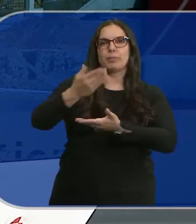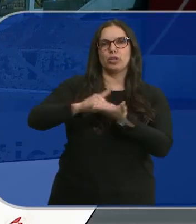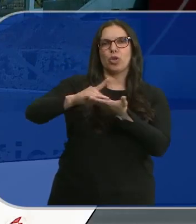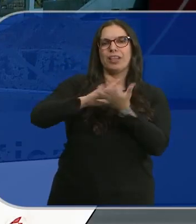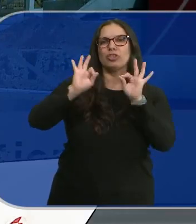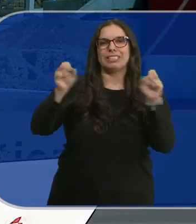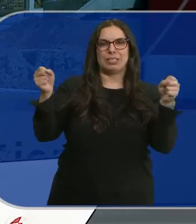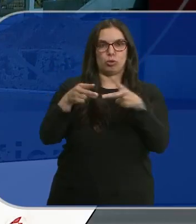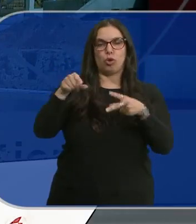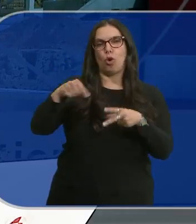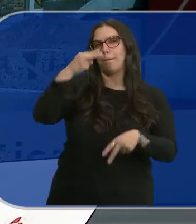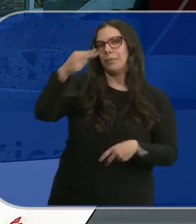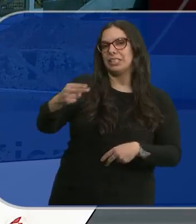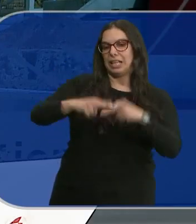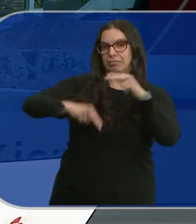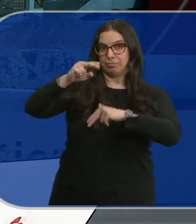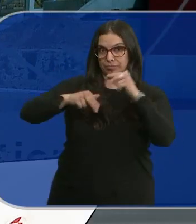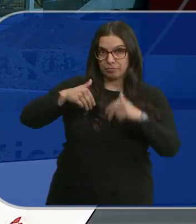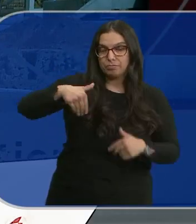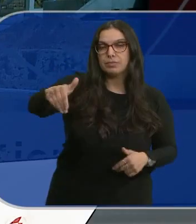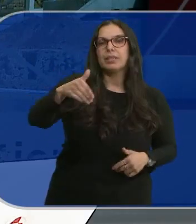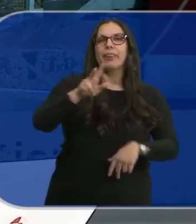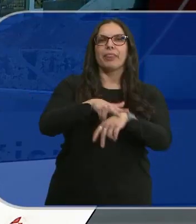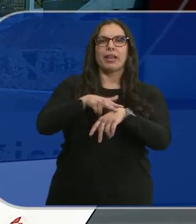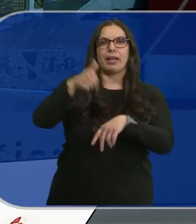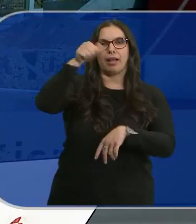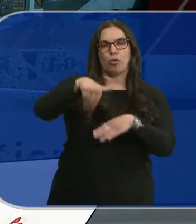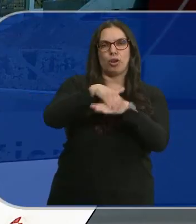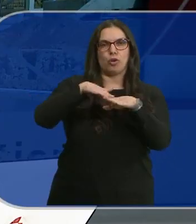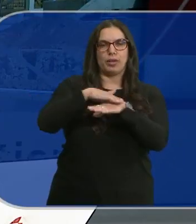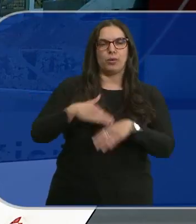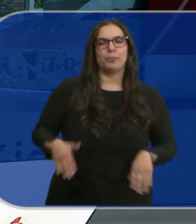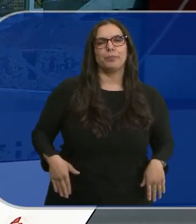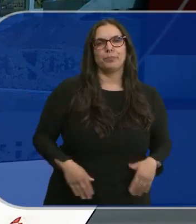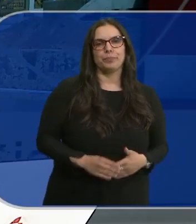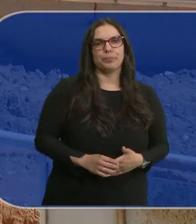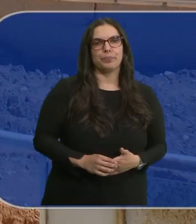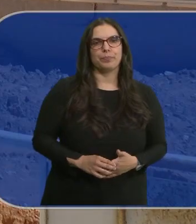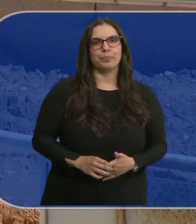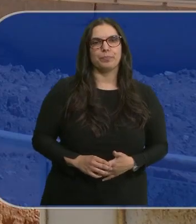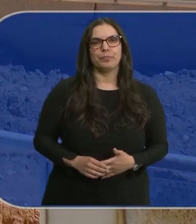de la Seguridad Social. Hoy ha visitado las futuras instalaciones el delegado del Gobierno, Jimena Barrios.